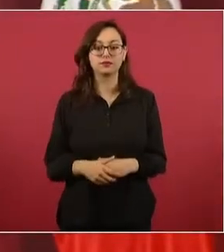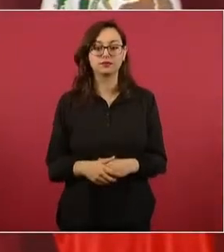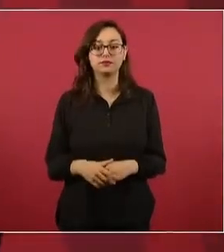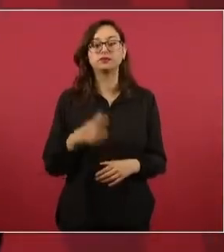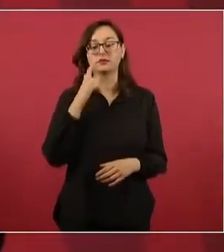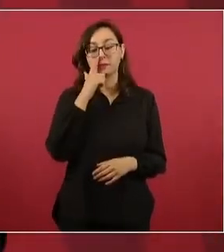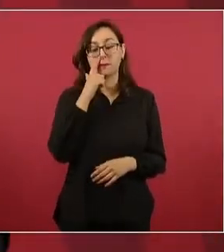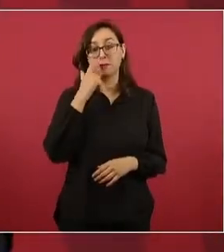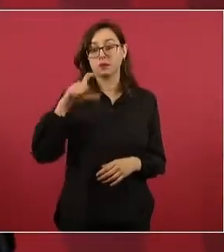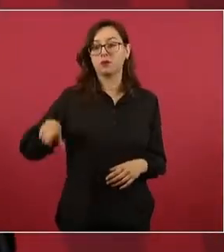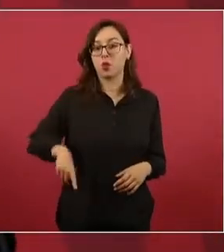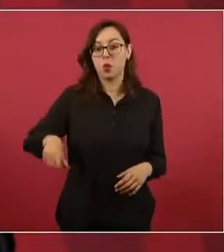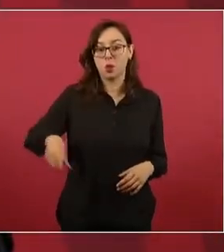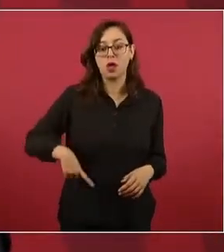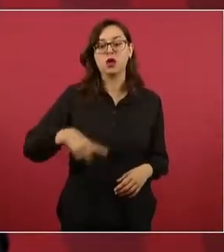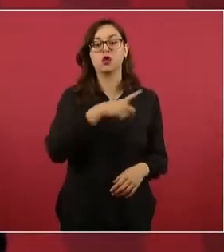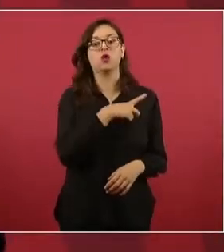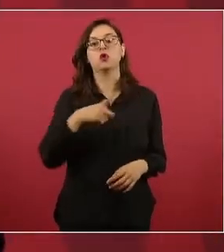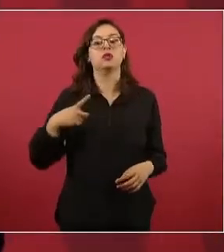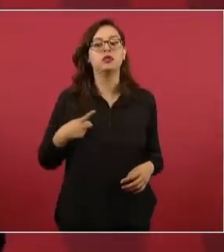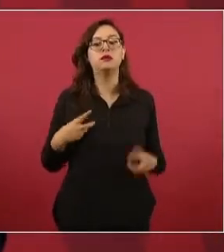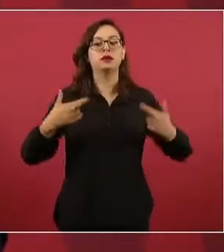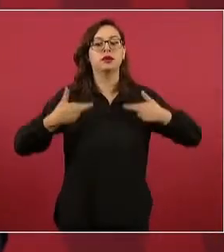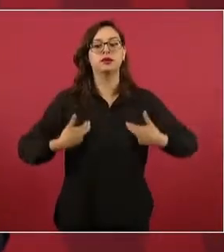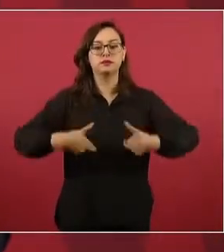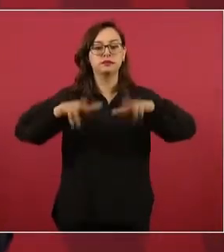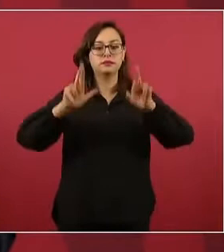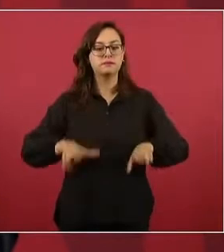busque la conciliación, los equilibrios,